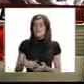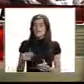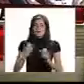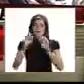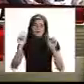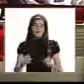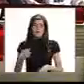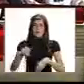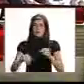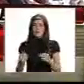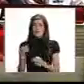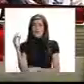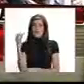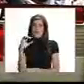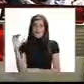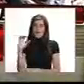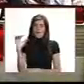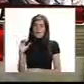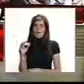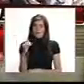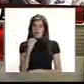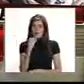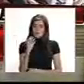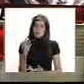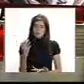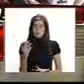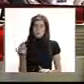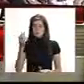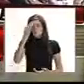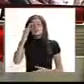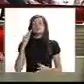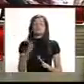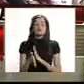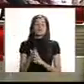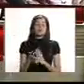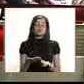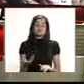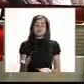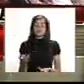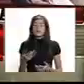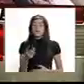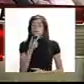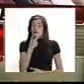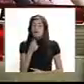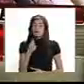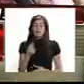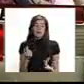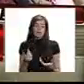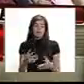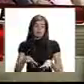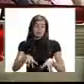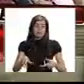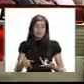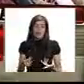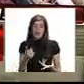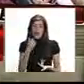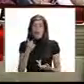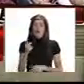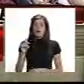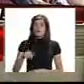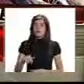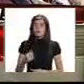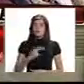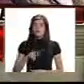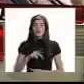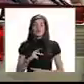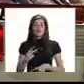electoral colombiano, que es un sistema poroso, que es un sistema muy, muy, muy fácil de corromper y que además en este momento que estamos en un